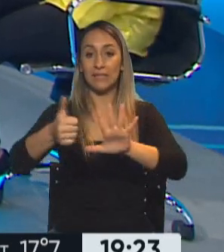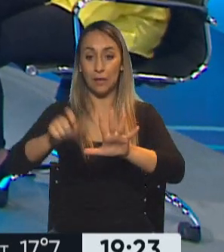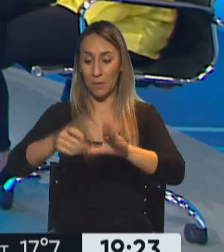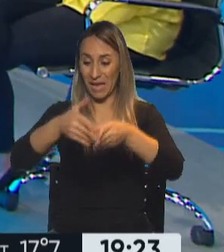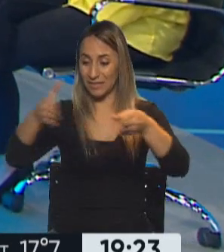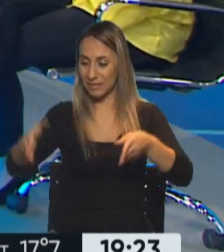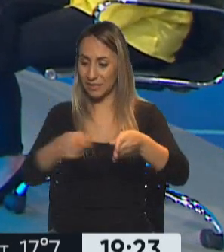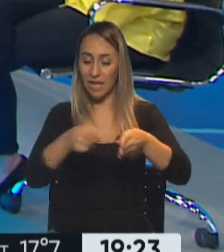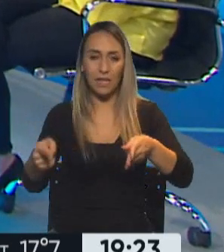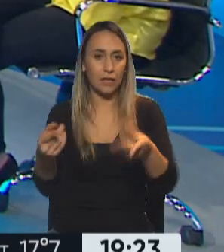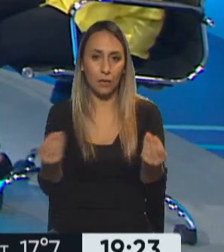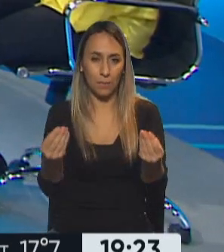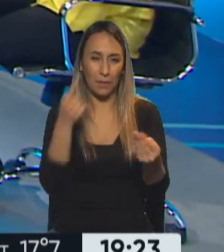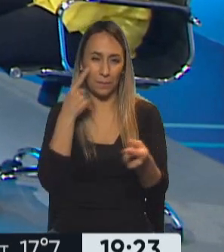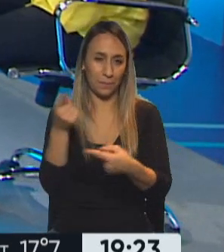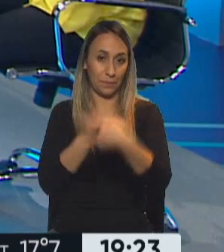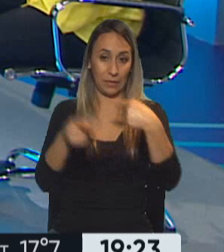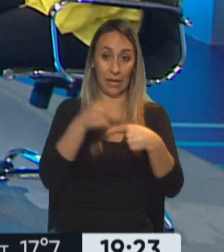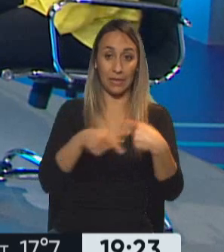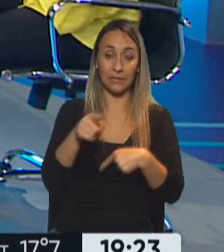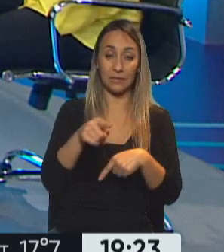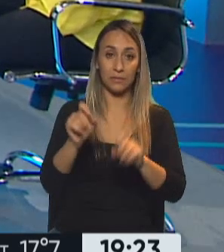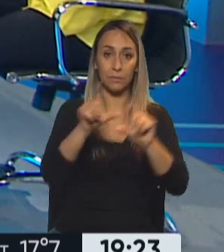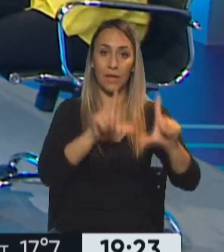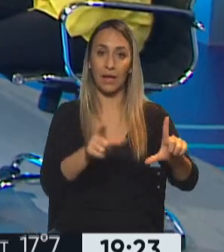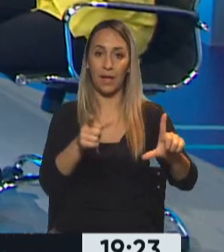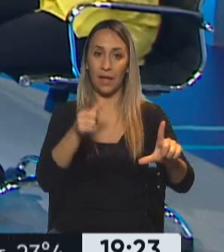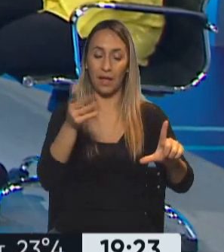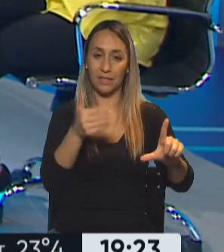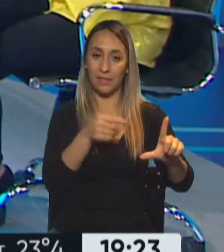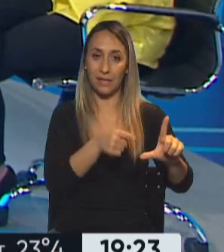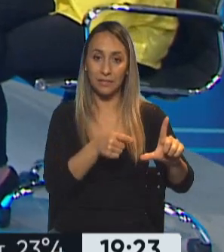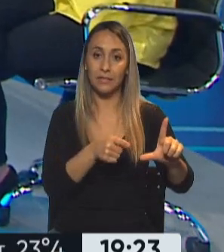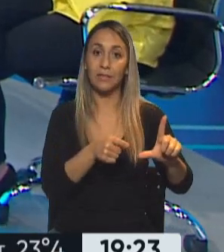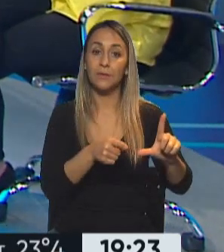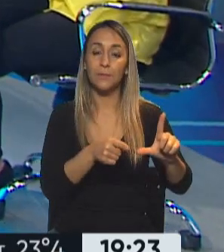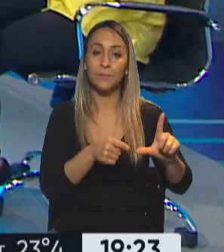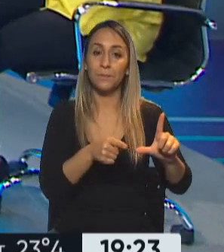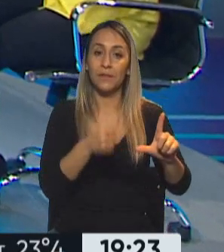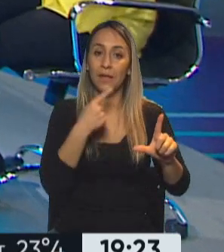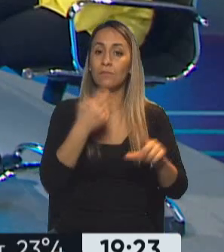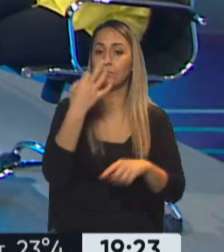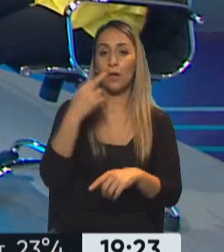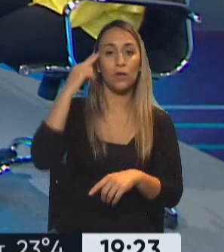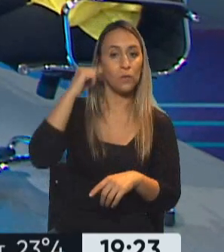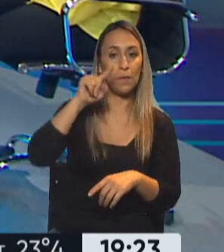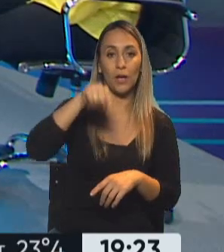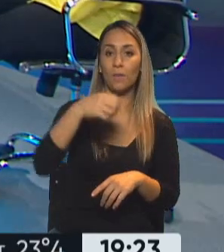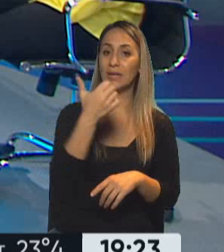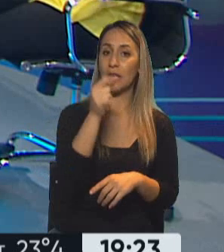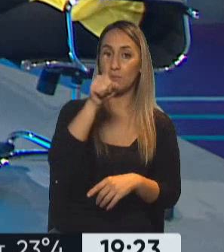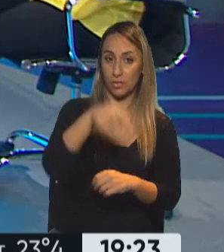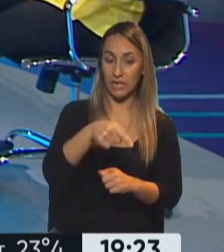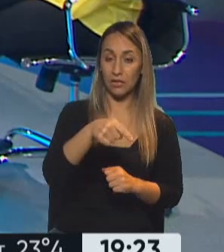Lo veíamos recién ahí, si podemos volver tal vez un segundito a la placa anterior, que decíamos, ¿no? Un 9,6%,